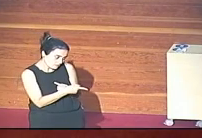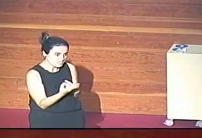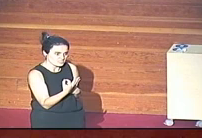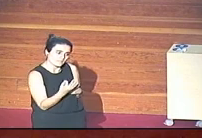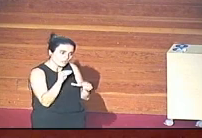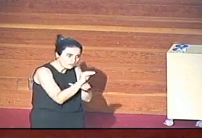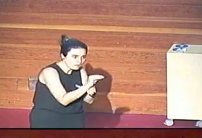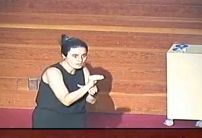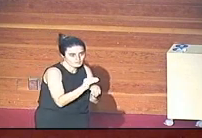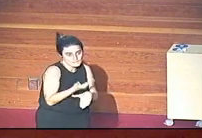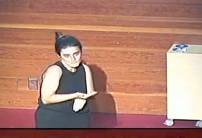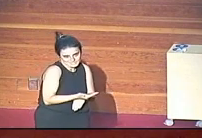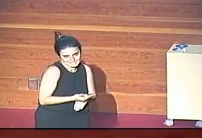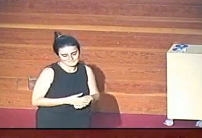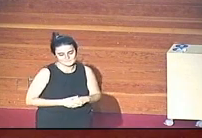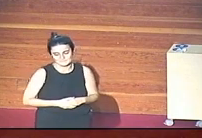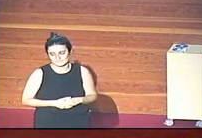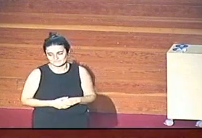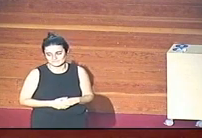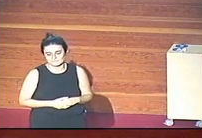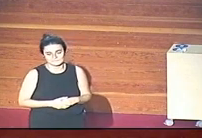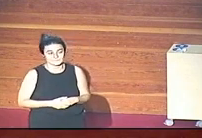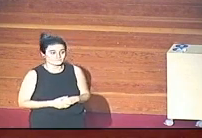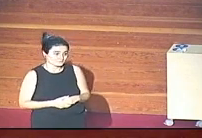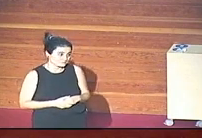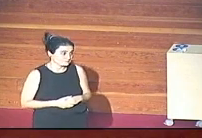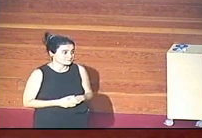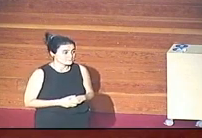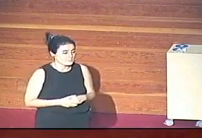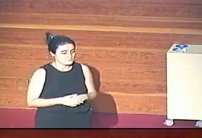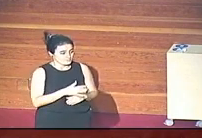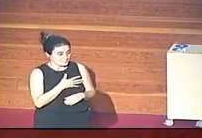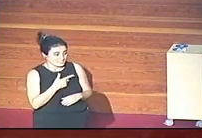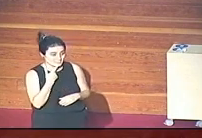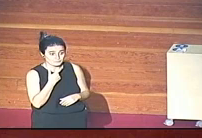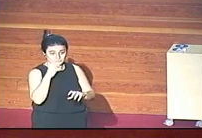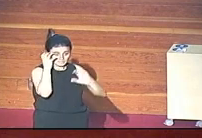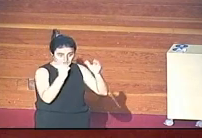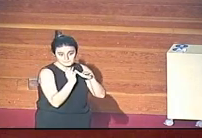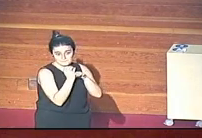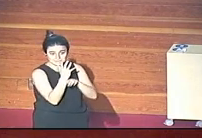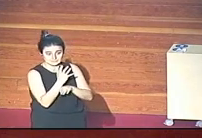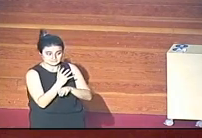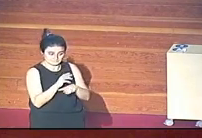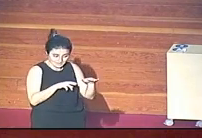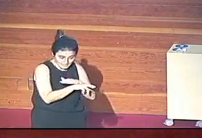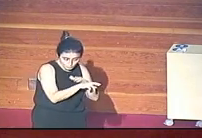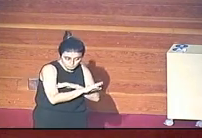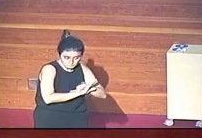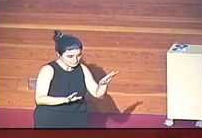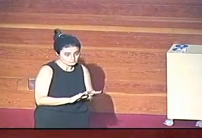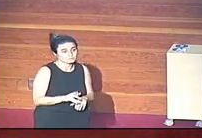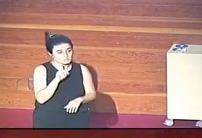recurso bueno pues no solamente son un recurso sino que son un derecho